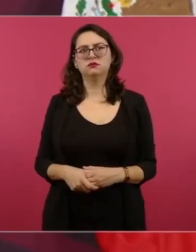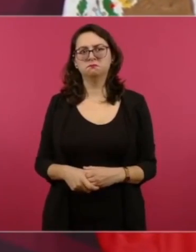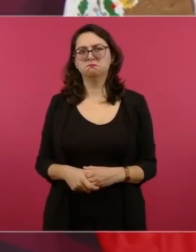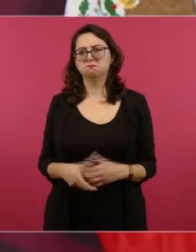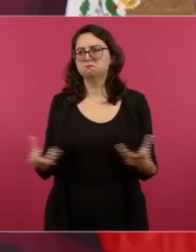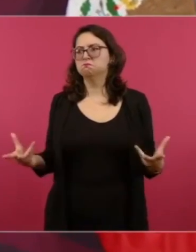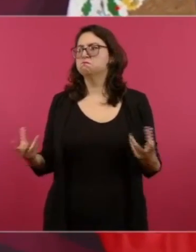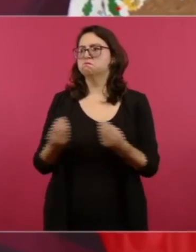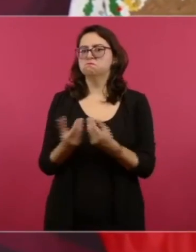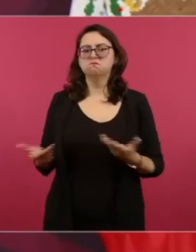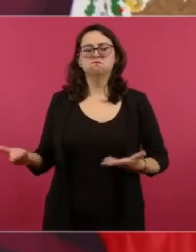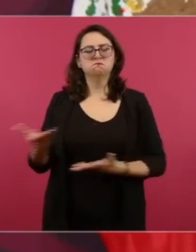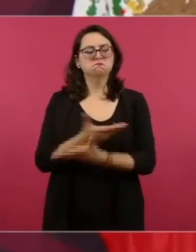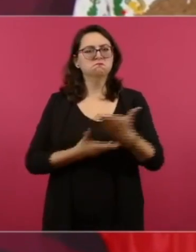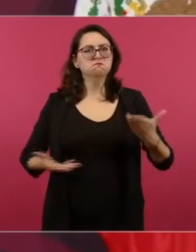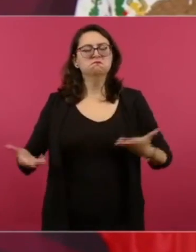y